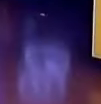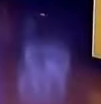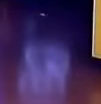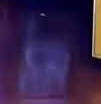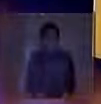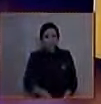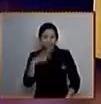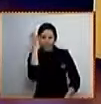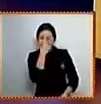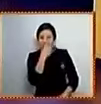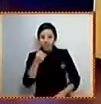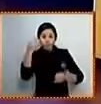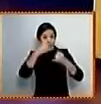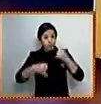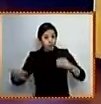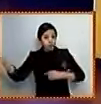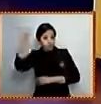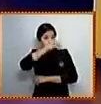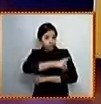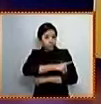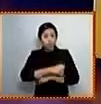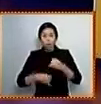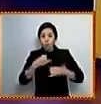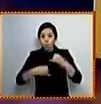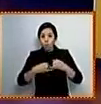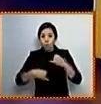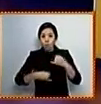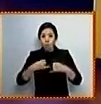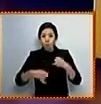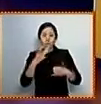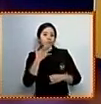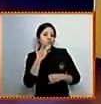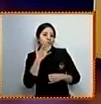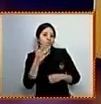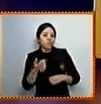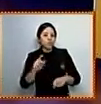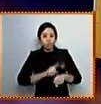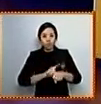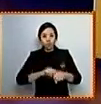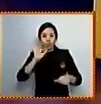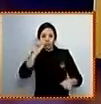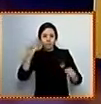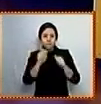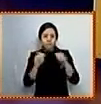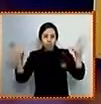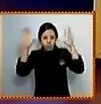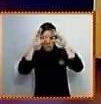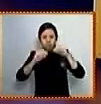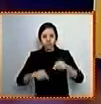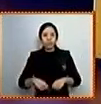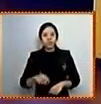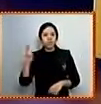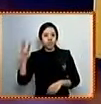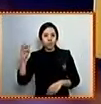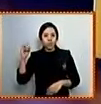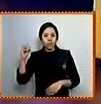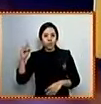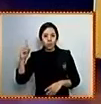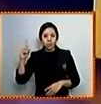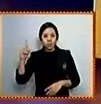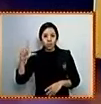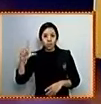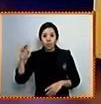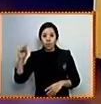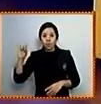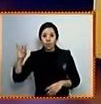Qué bonito finalizar este día con tus juegos electrónicos favoritos. Ya son las 9:00 de la noche. Te saludo a Wendy, pero no me encuentro sola ya